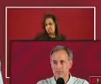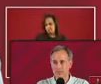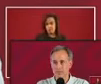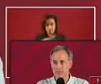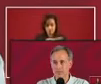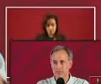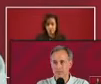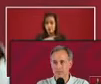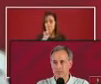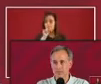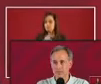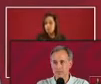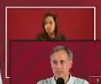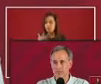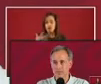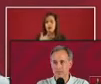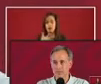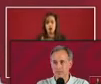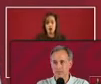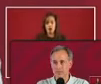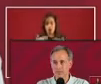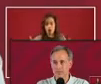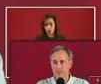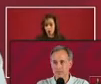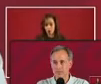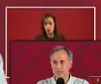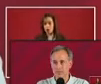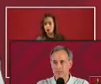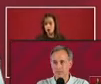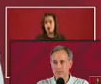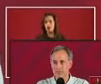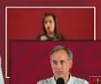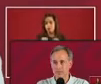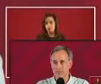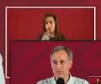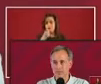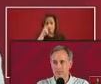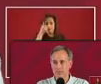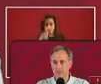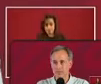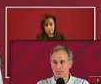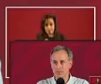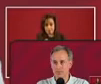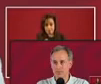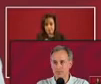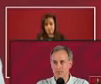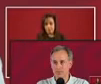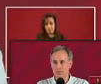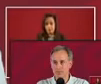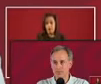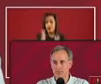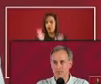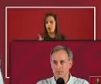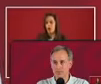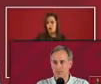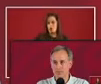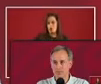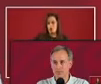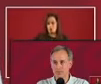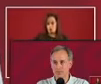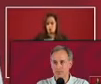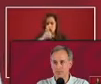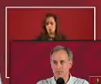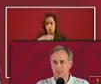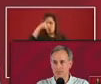social, y que hay una segunda serie de disposiciones que corresponden al gobierno de la Ciudad de México. Y a pesar de ello,